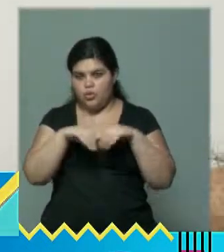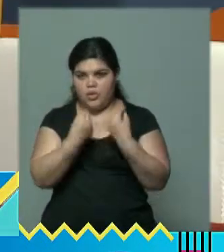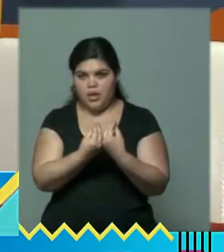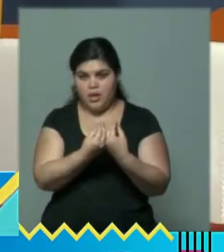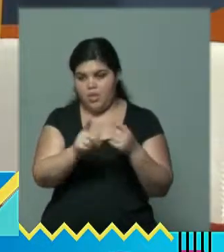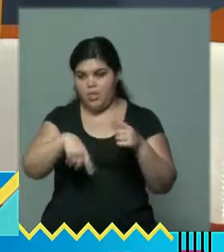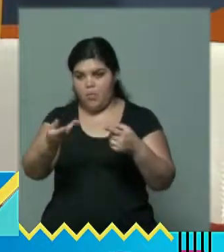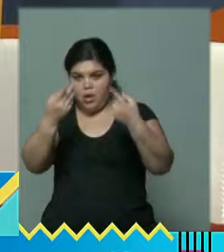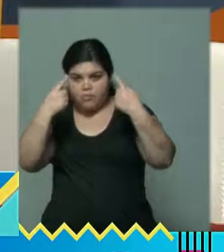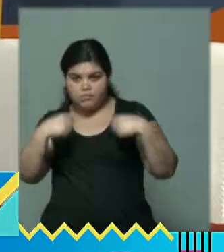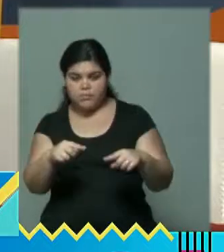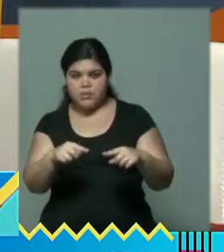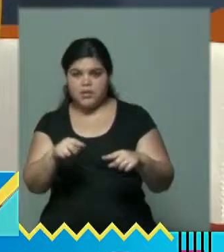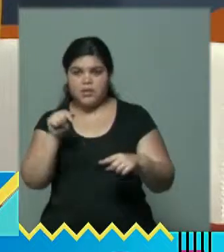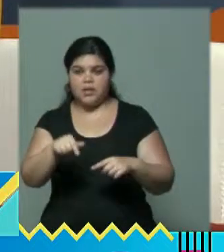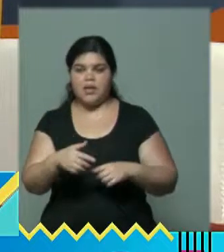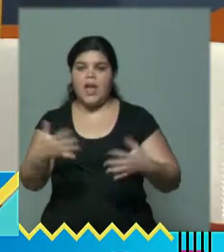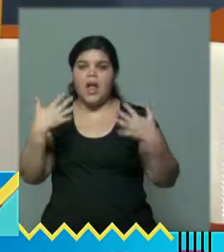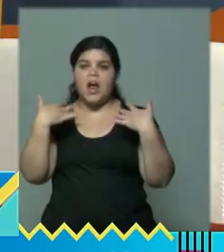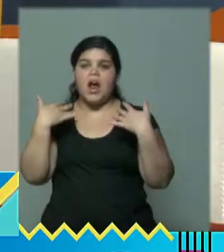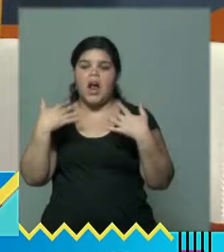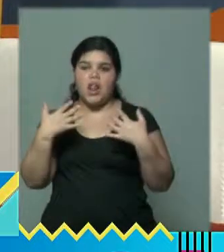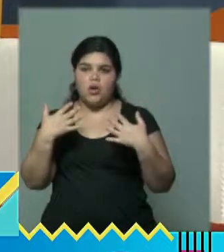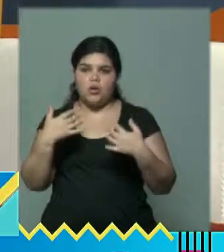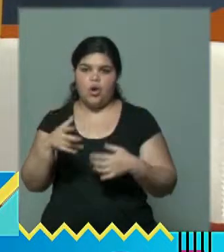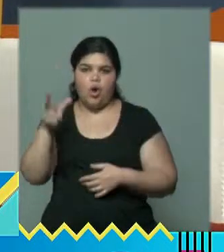después dice calorías suministradas, por ejemplo,